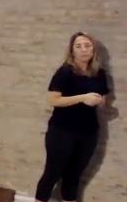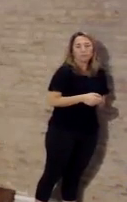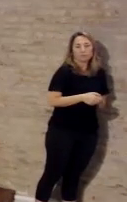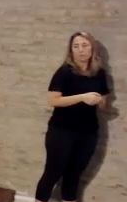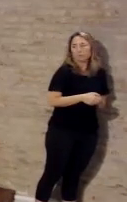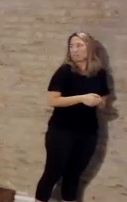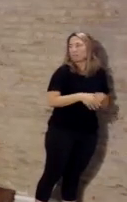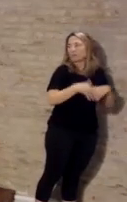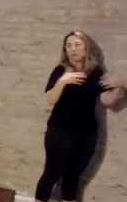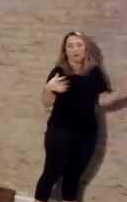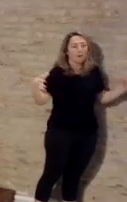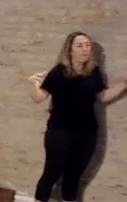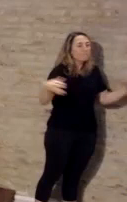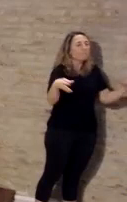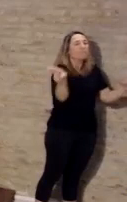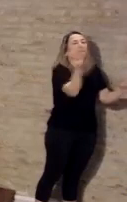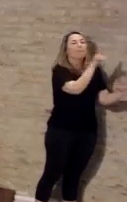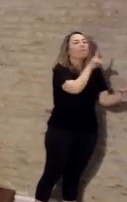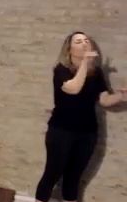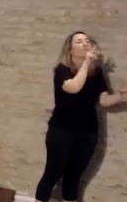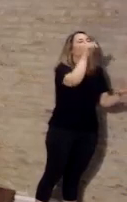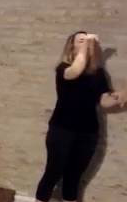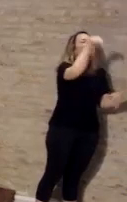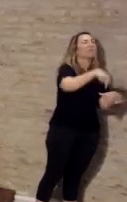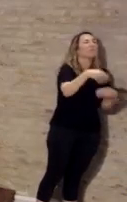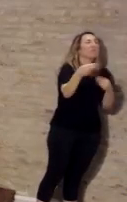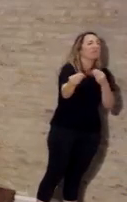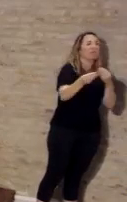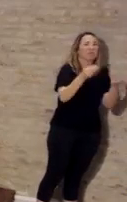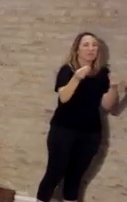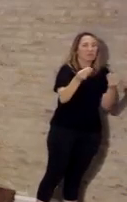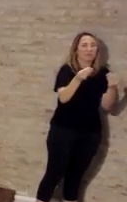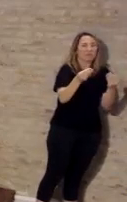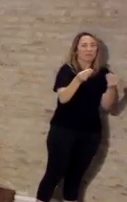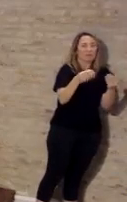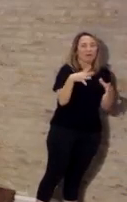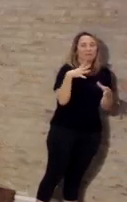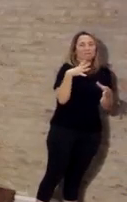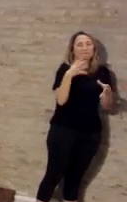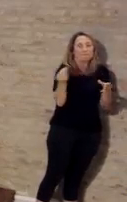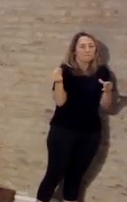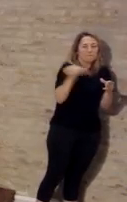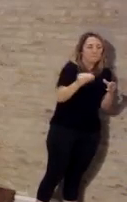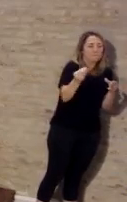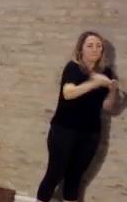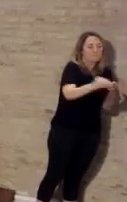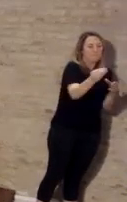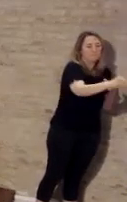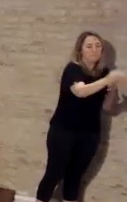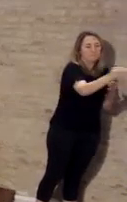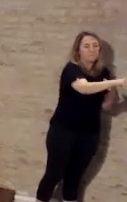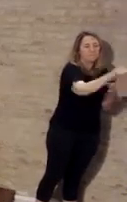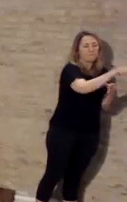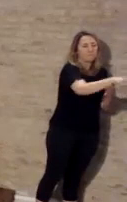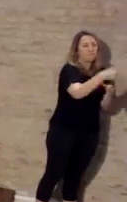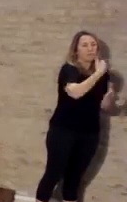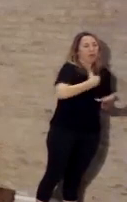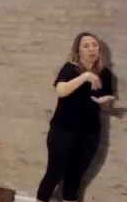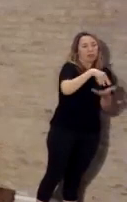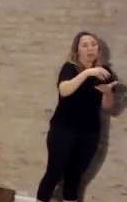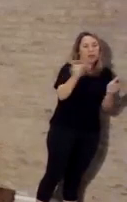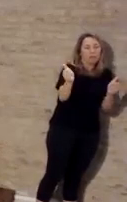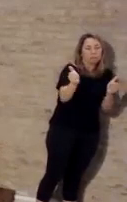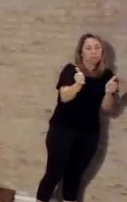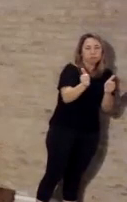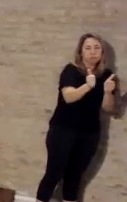eh Para todas las mujeres sobre todos esa medida muchas veces no es suficiente y necesitamos de un acompañamiento